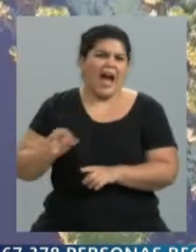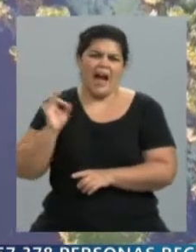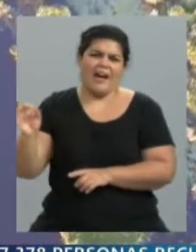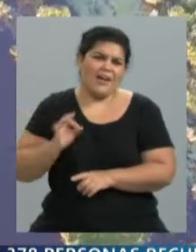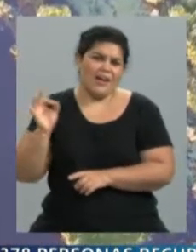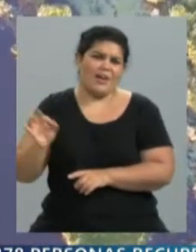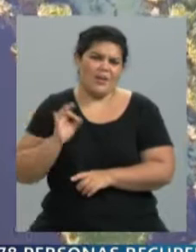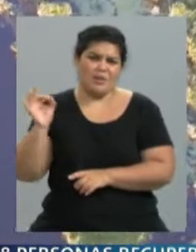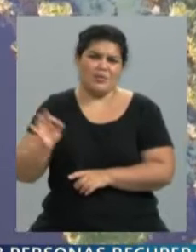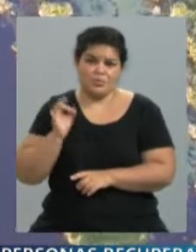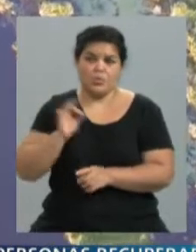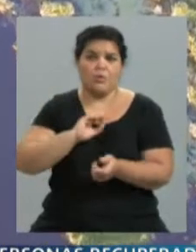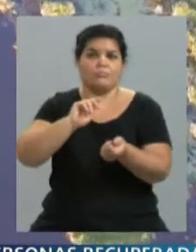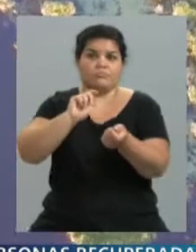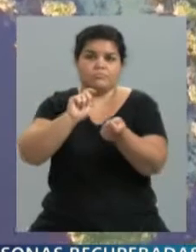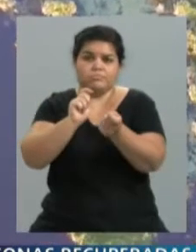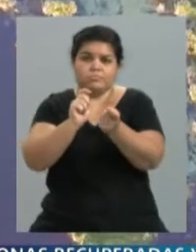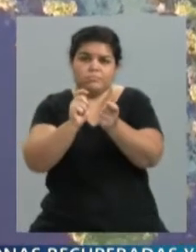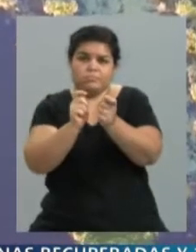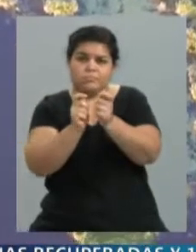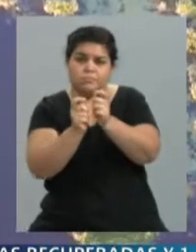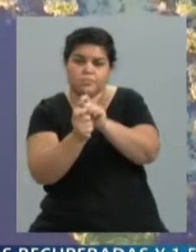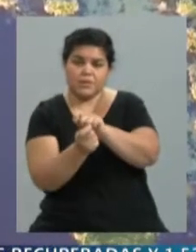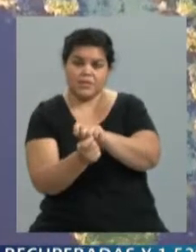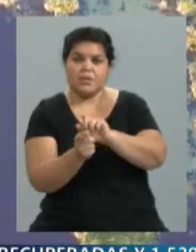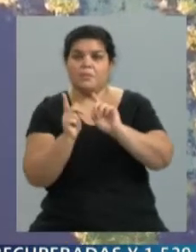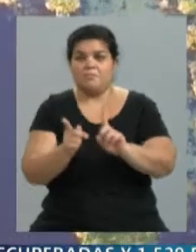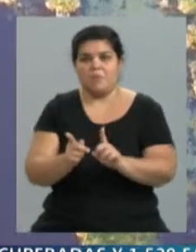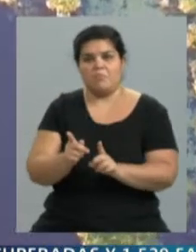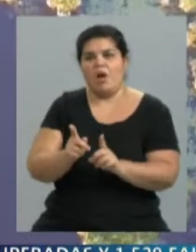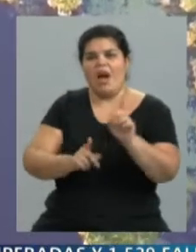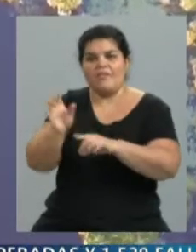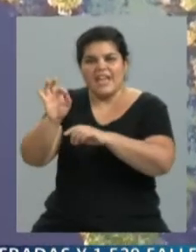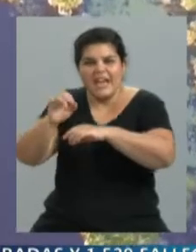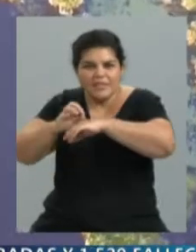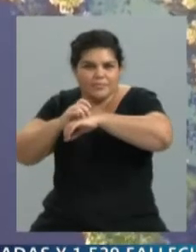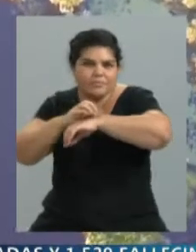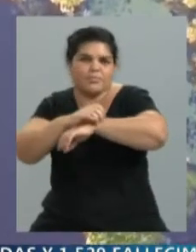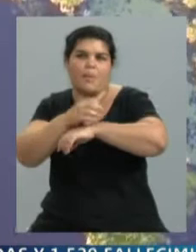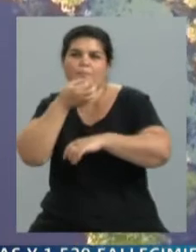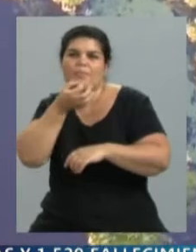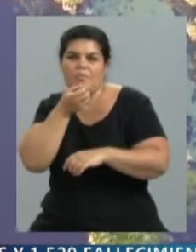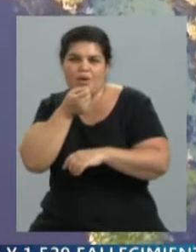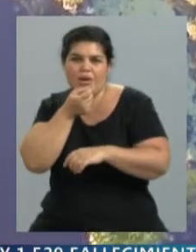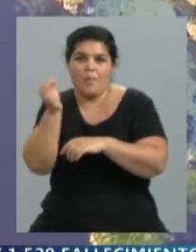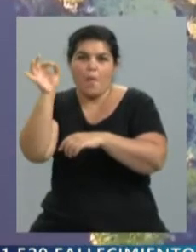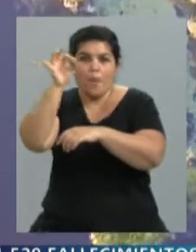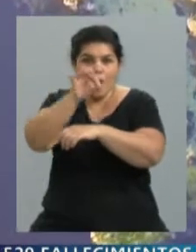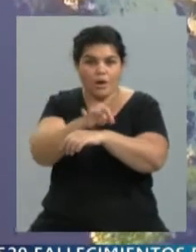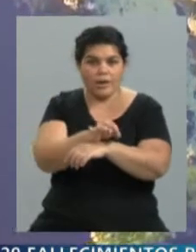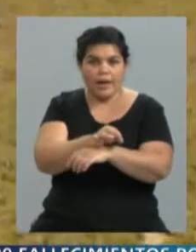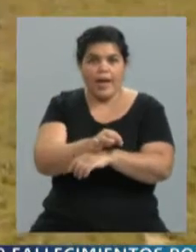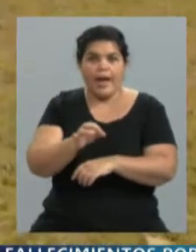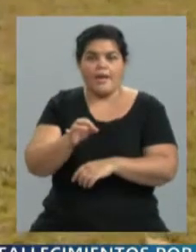que pasen. Obviamente, individuos con ciclos de vida más cortos, como son los insectos, supongamos una mosca que vive, no sé, 35